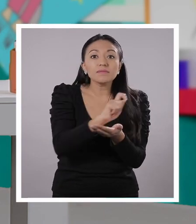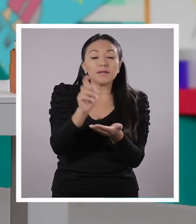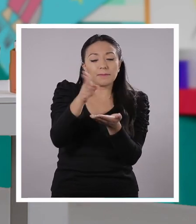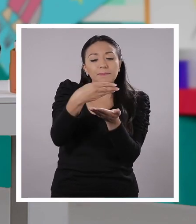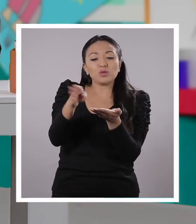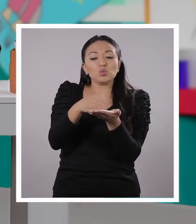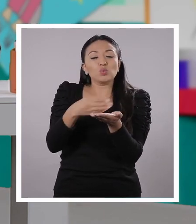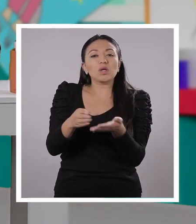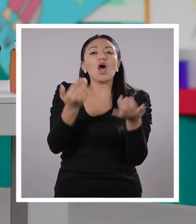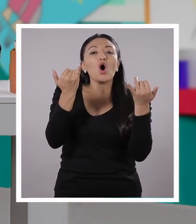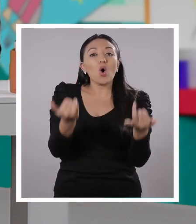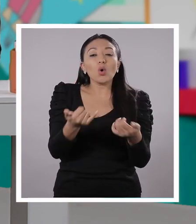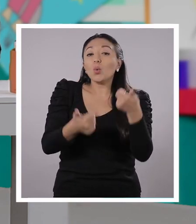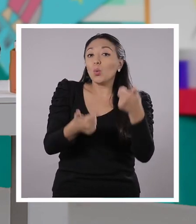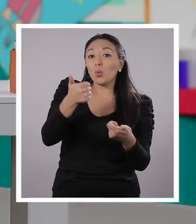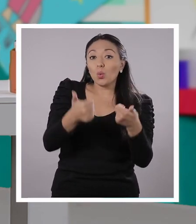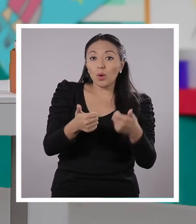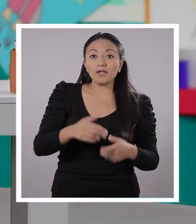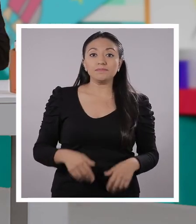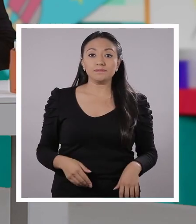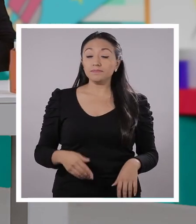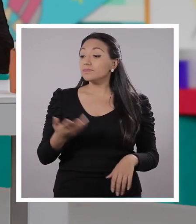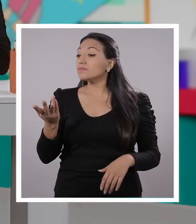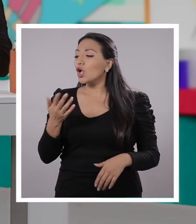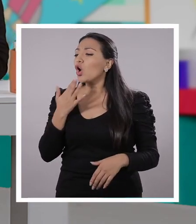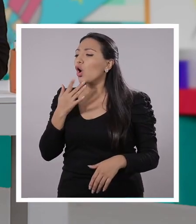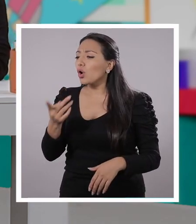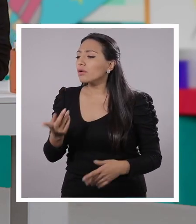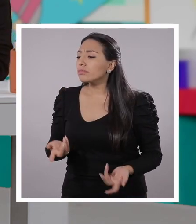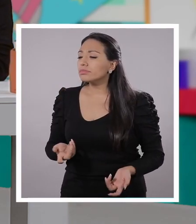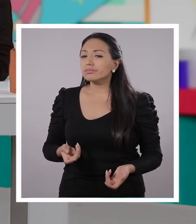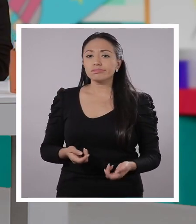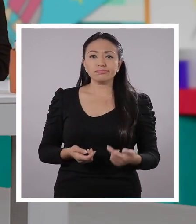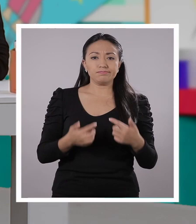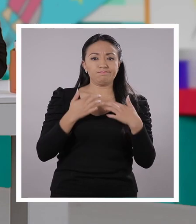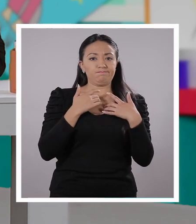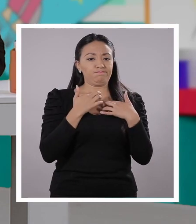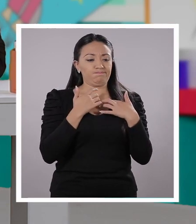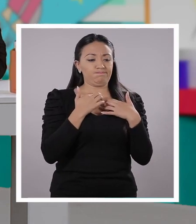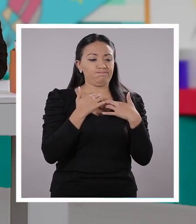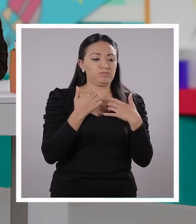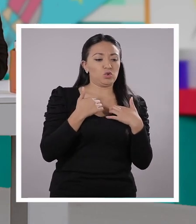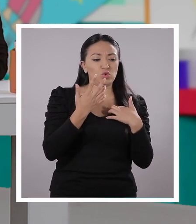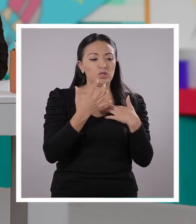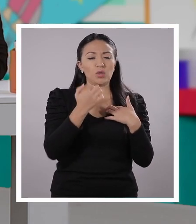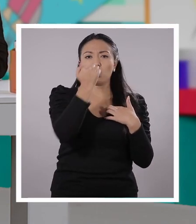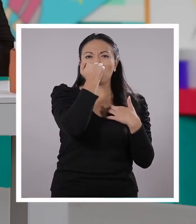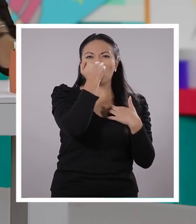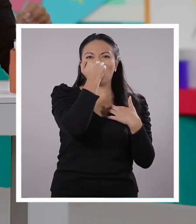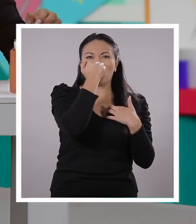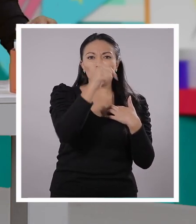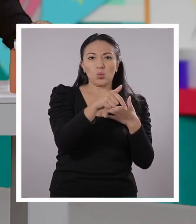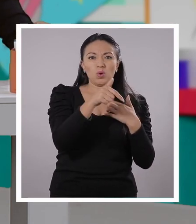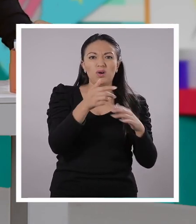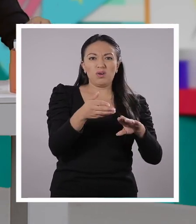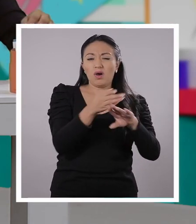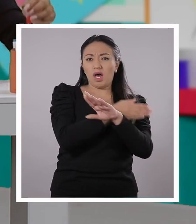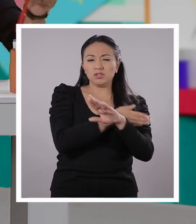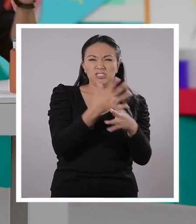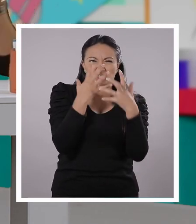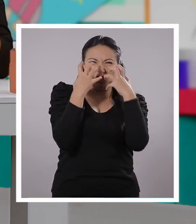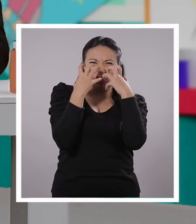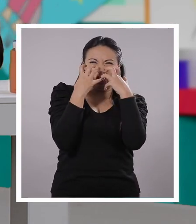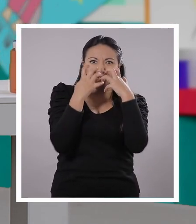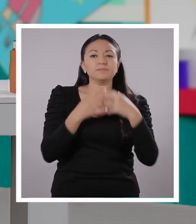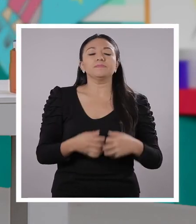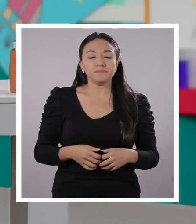y vamos a pintar con la emoción que hoy les visitó. ¿Ya? Perfecto. A ver, Pancho, ¿qué color quieres tú? A mí me tocaría el color rojo, que es el que pusimos la